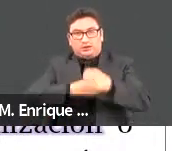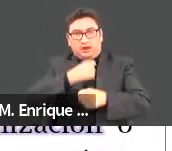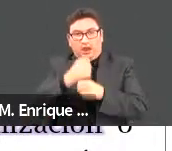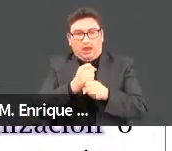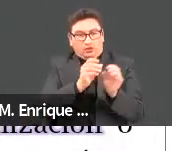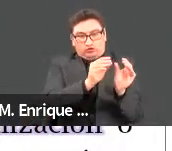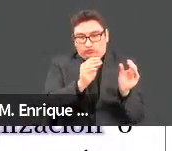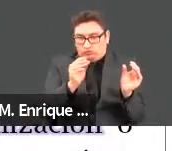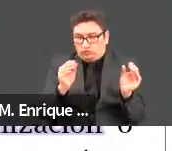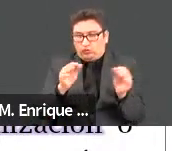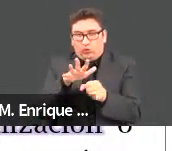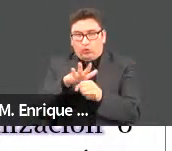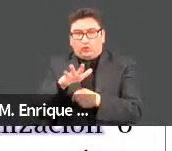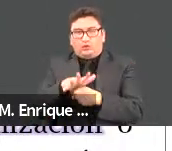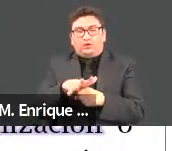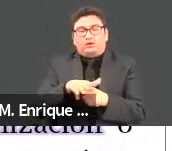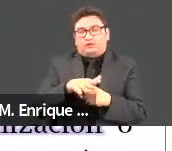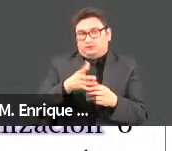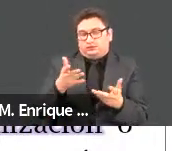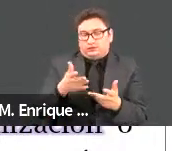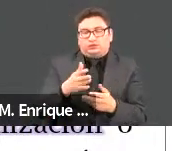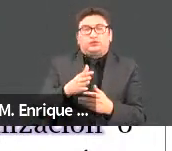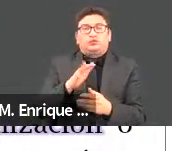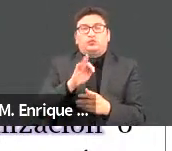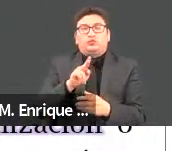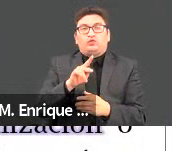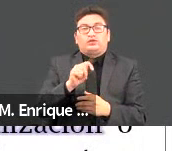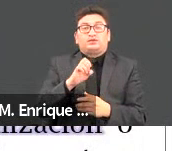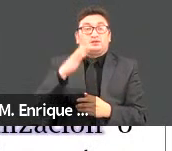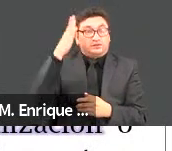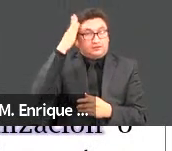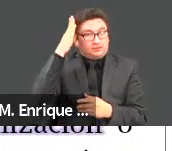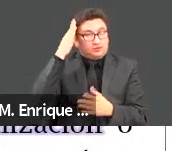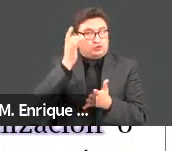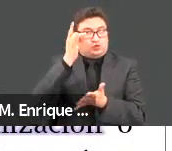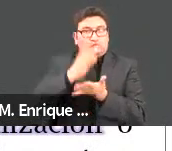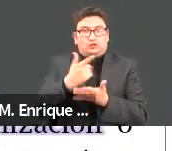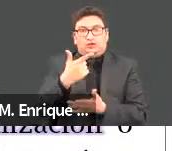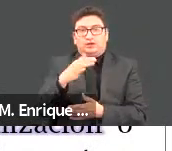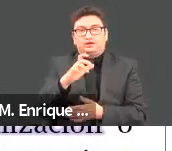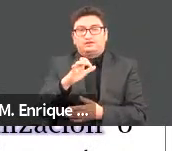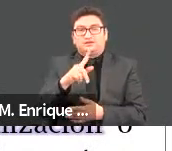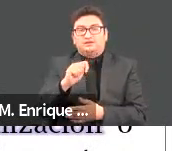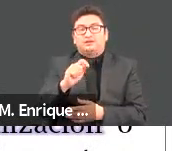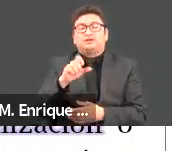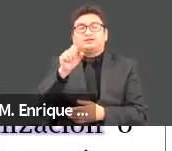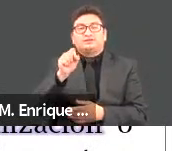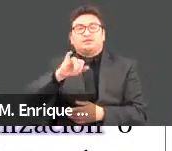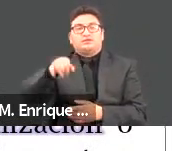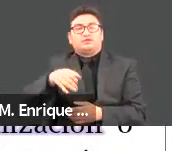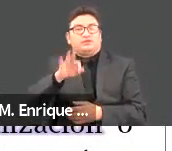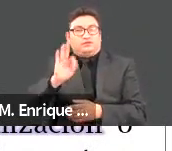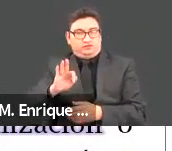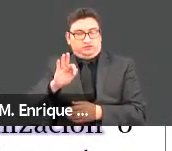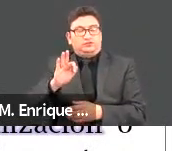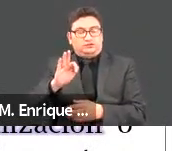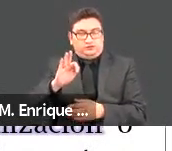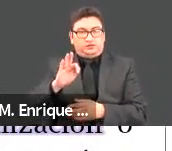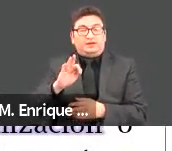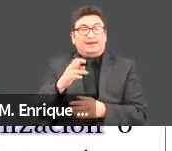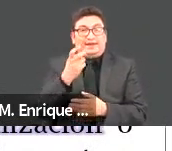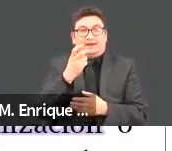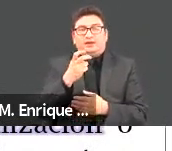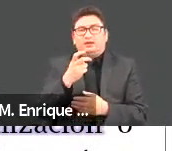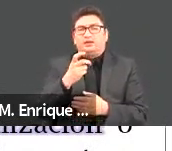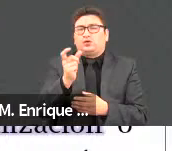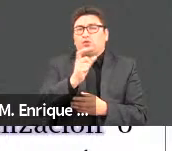del mismo. En este caso, únicamente se los da la Gaceta del Semanario Judicial de la Federación a